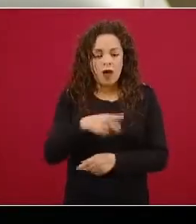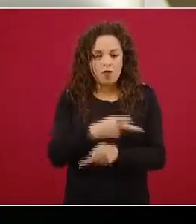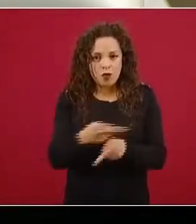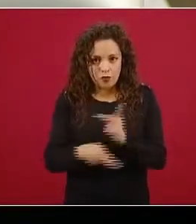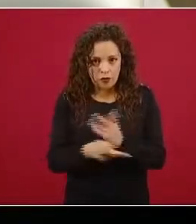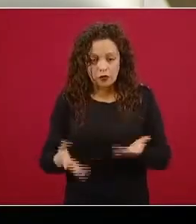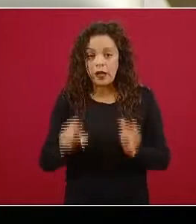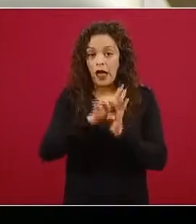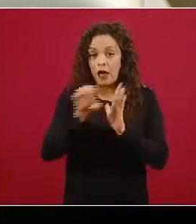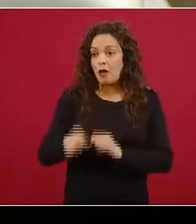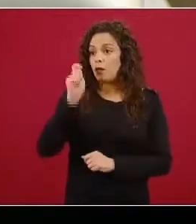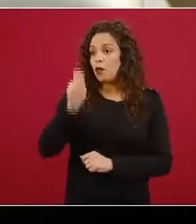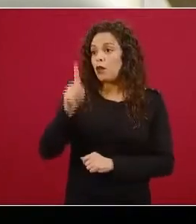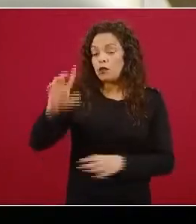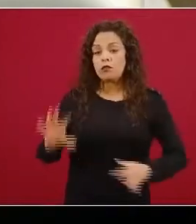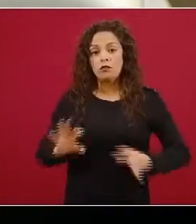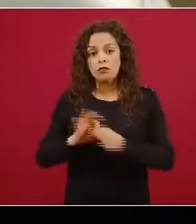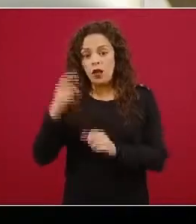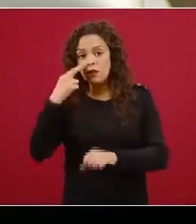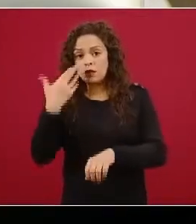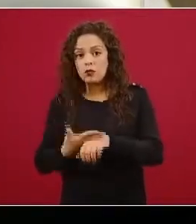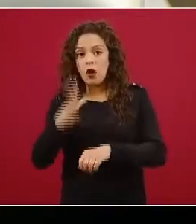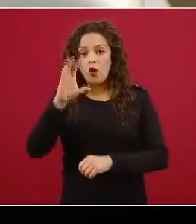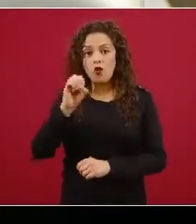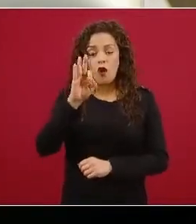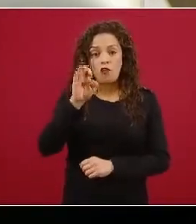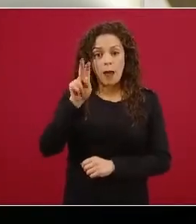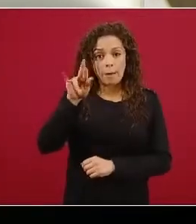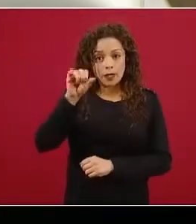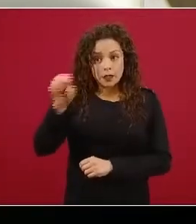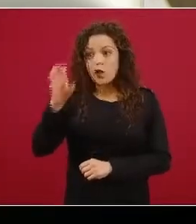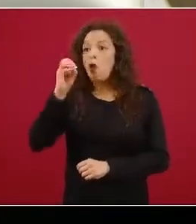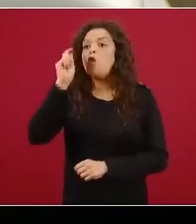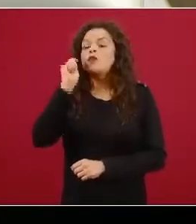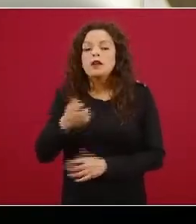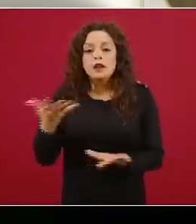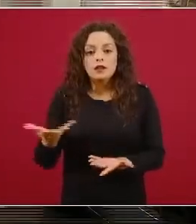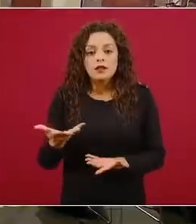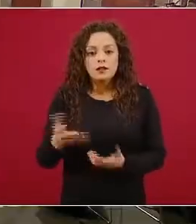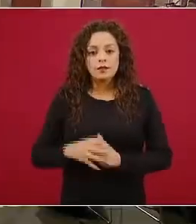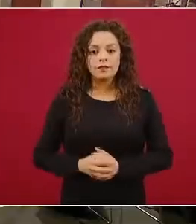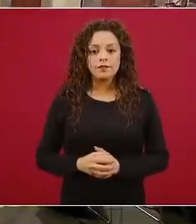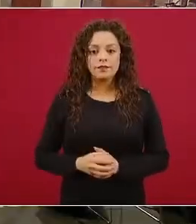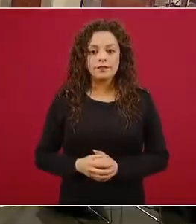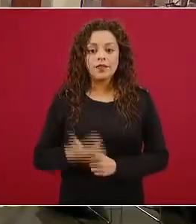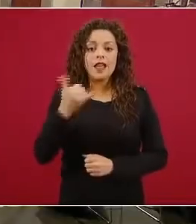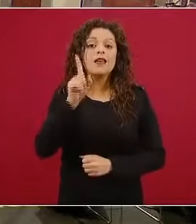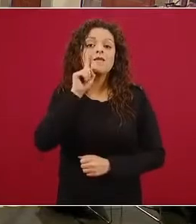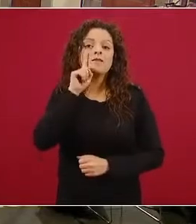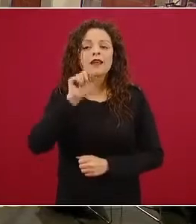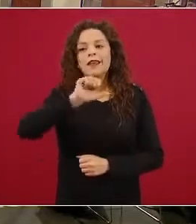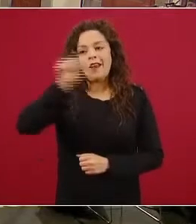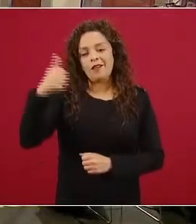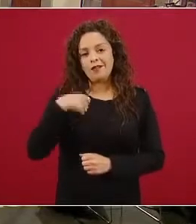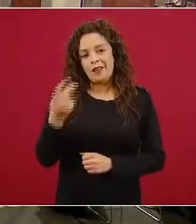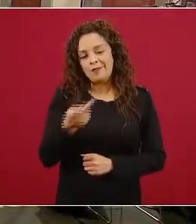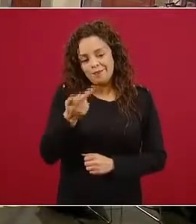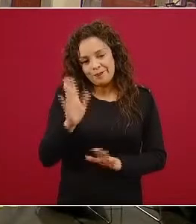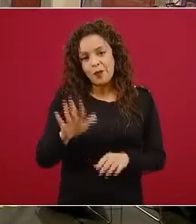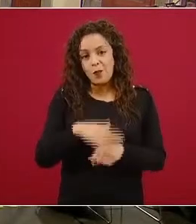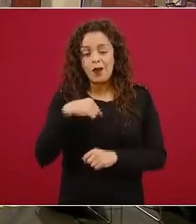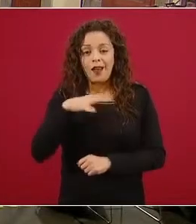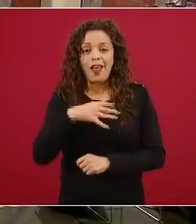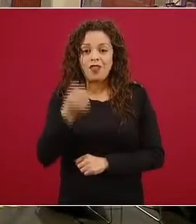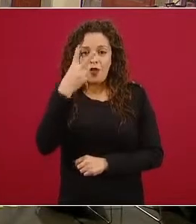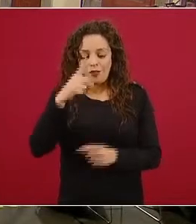corresponde a COFEPRIS, a la Subsecretaría de Salud, entonces, ¿cuál va a ser? Y mañana le hago otra pregunta, porque tenía dos. Entonces,